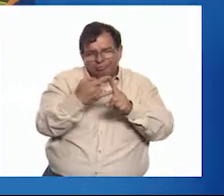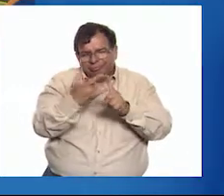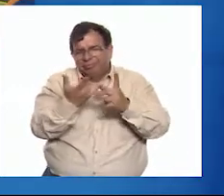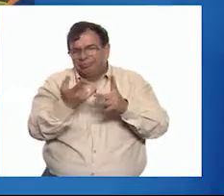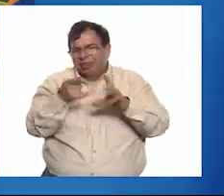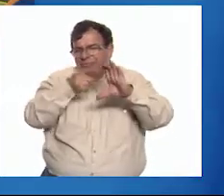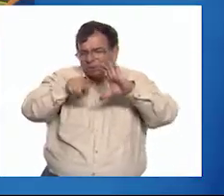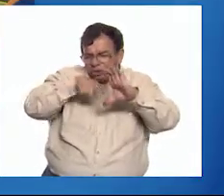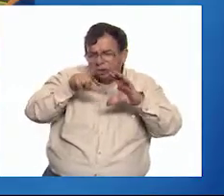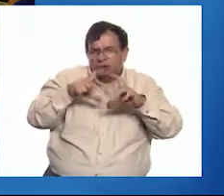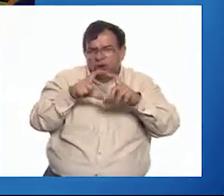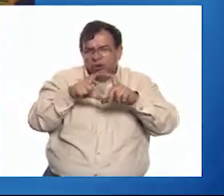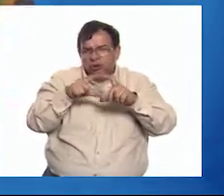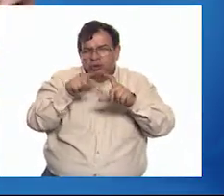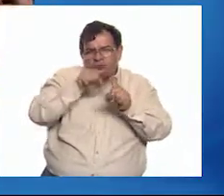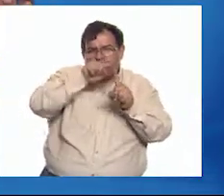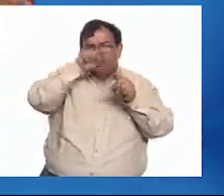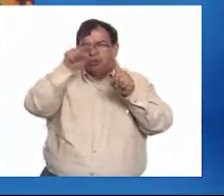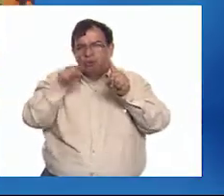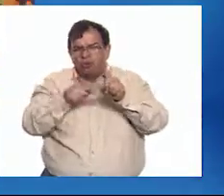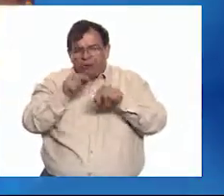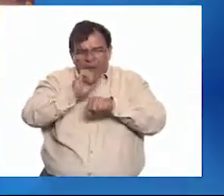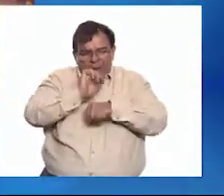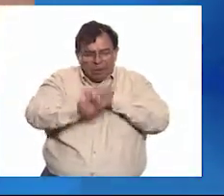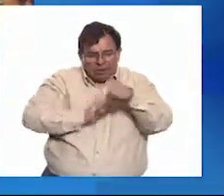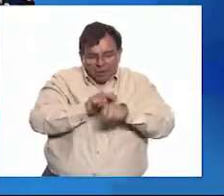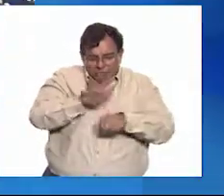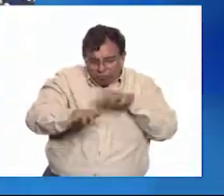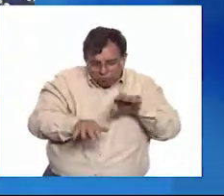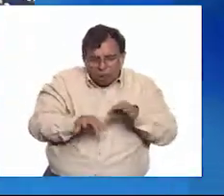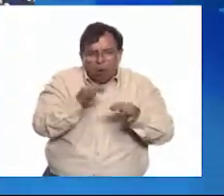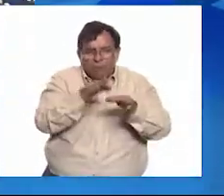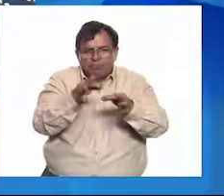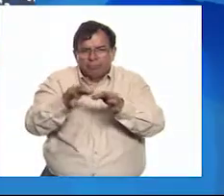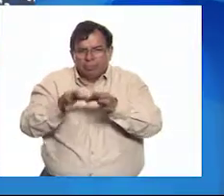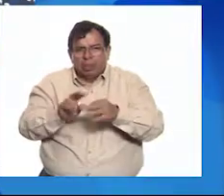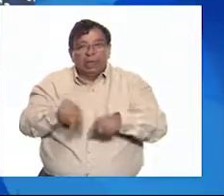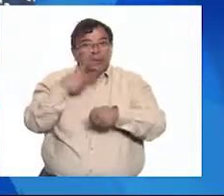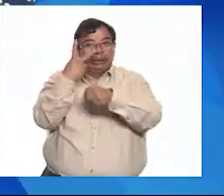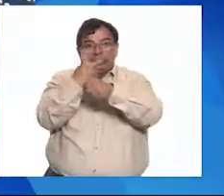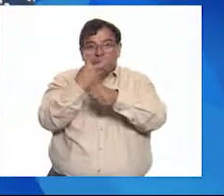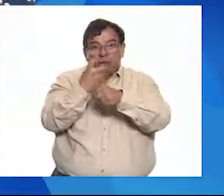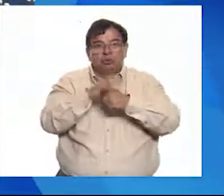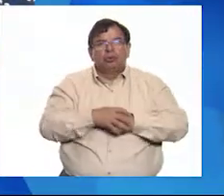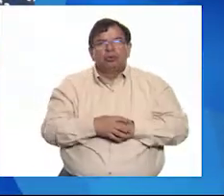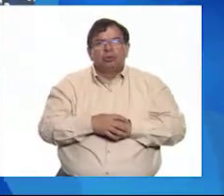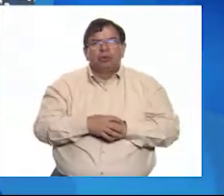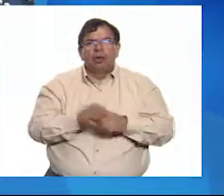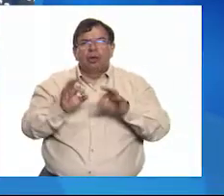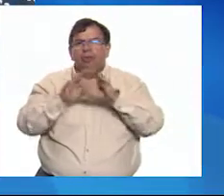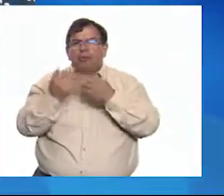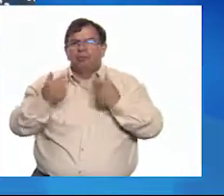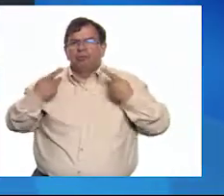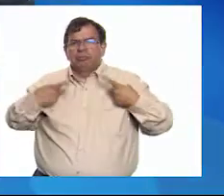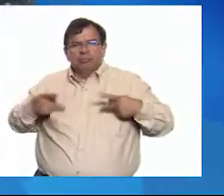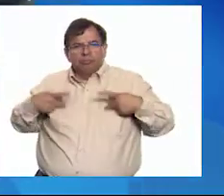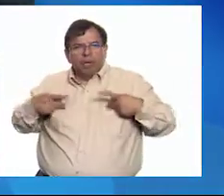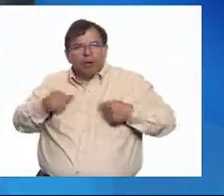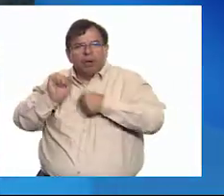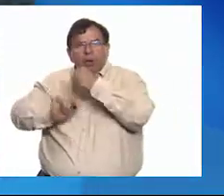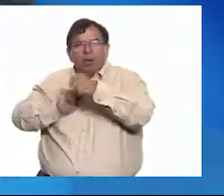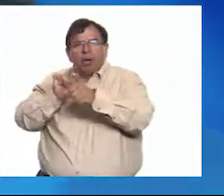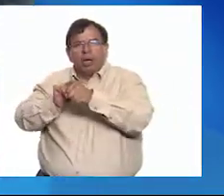como círculos, arcos, huellas de animales y puntos. El segundo estilo consta de figuras humanas o